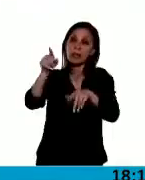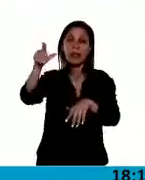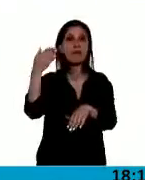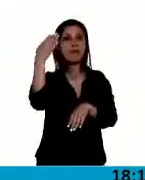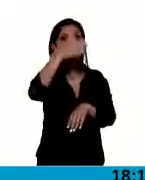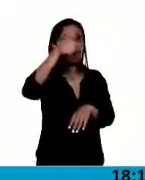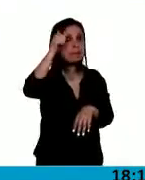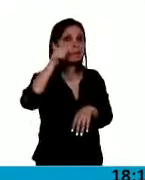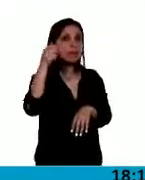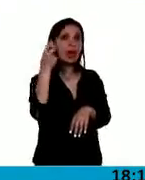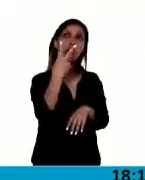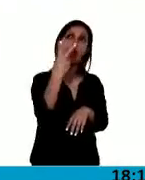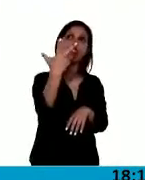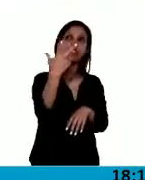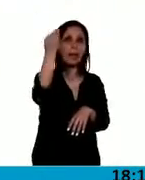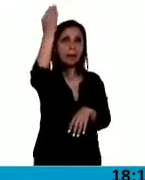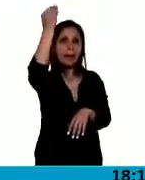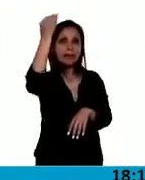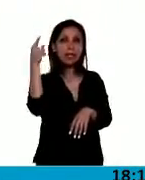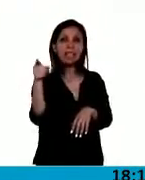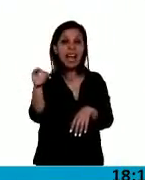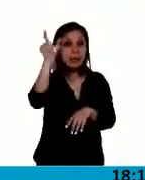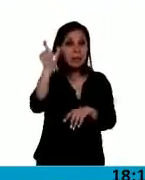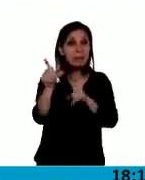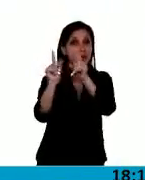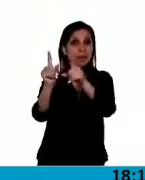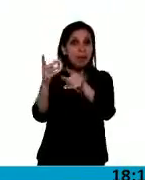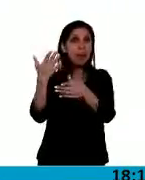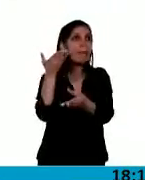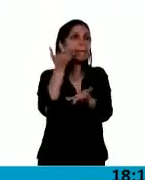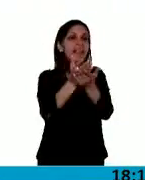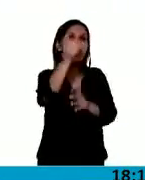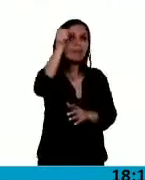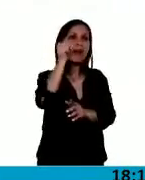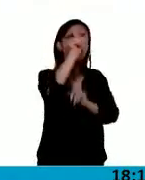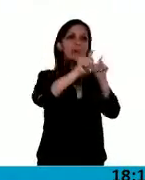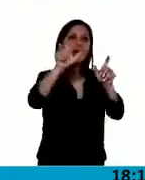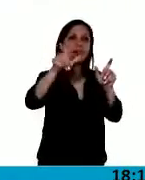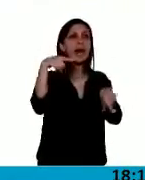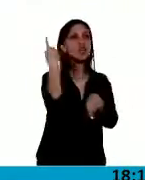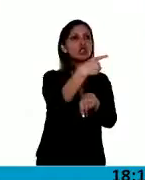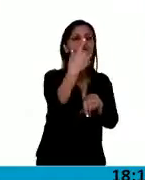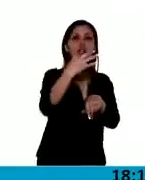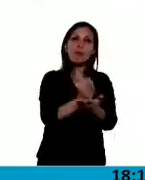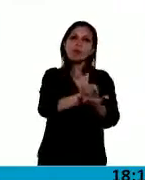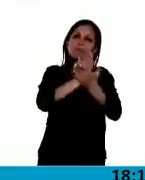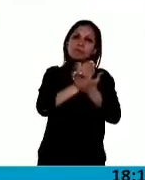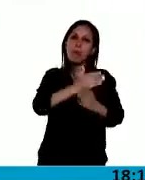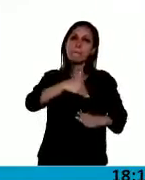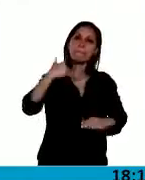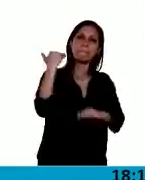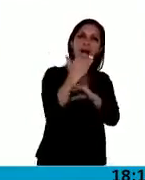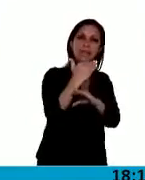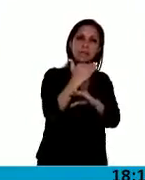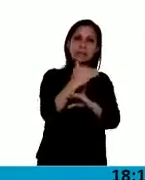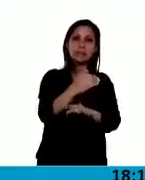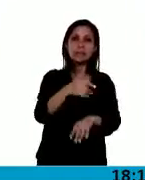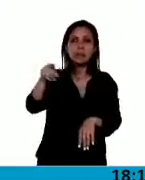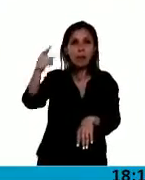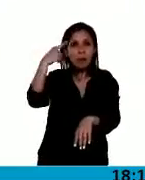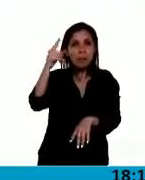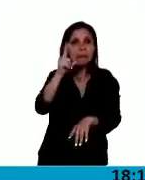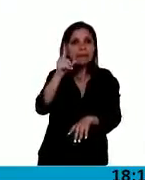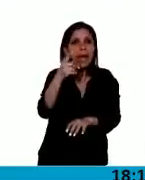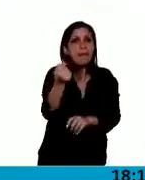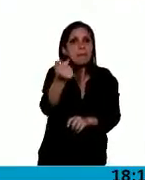Plata 2 o 3 veces, no nos puede pedir a los marplatenses que tenemos que ir hacia medidas más estrictas. ¿Le parece poco el 26%